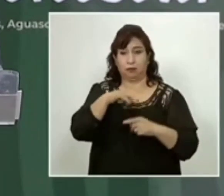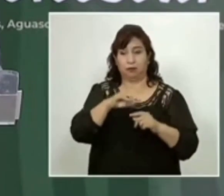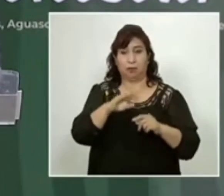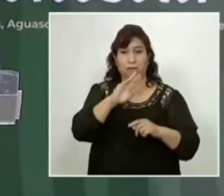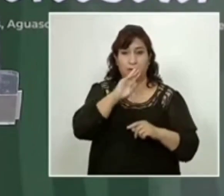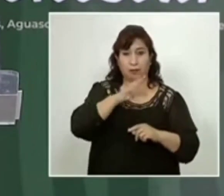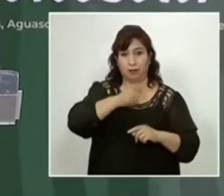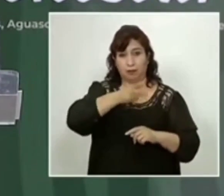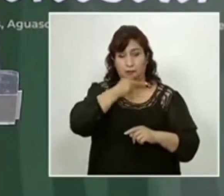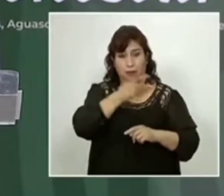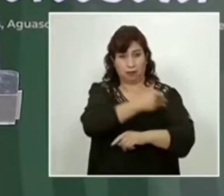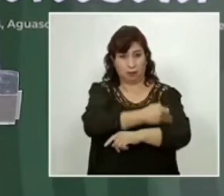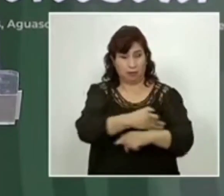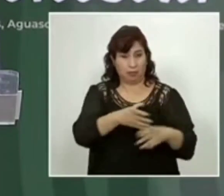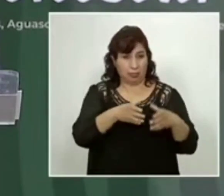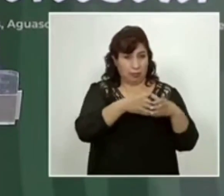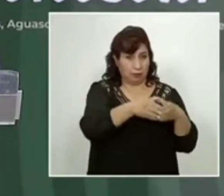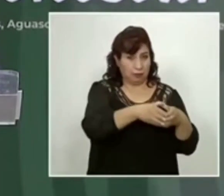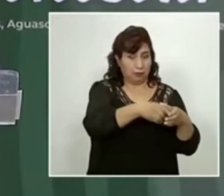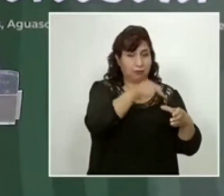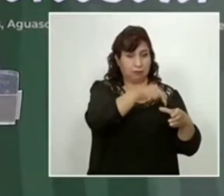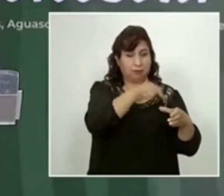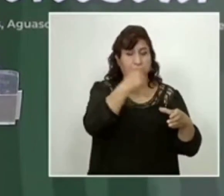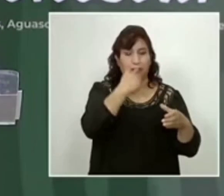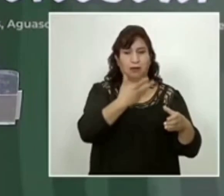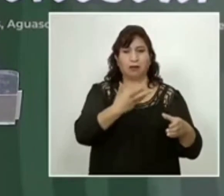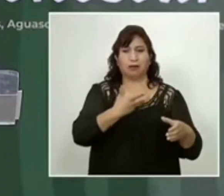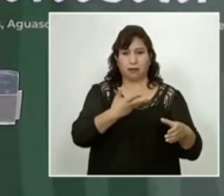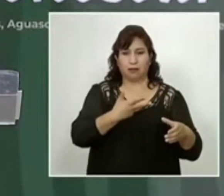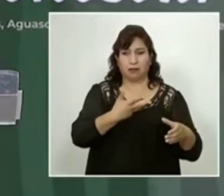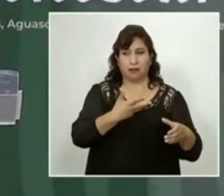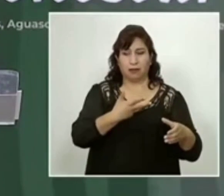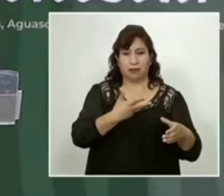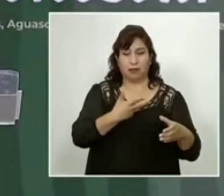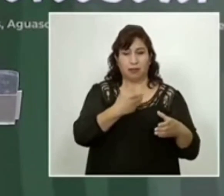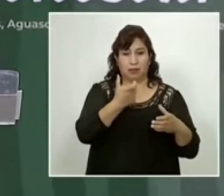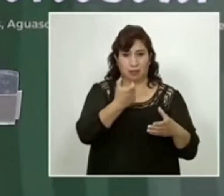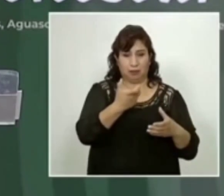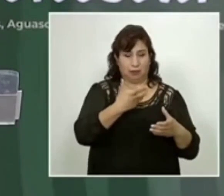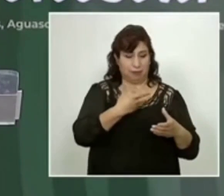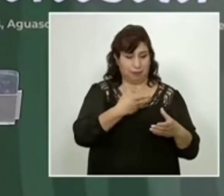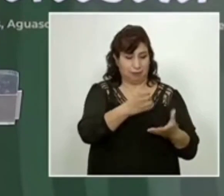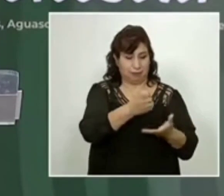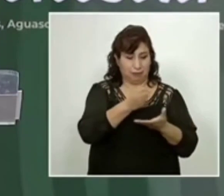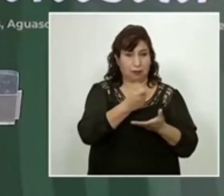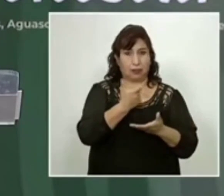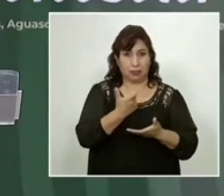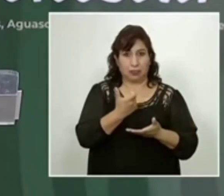familia, para que tengan recursos y